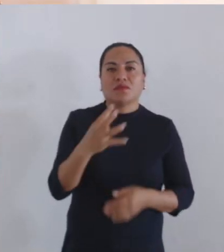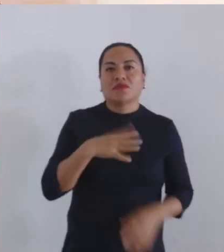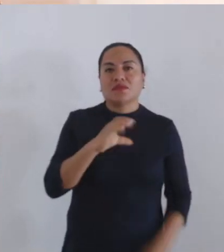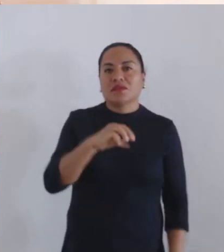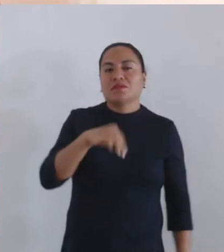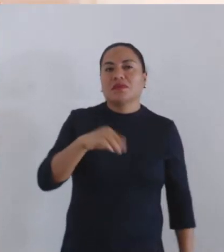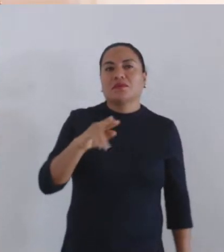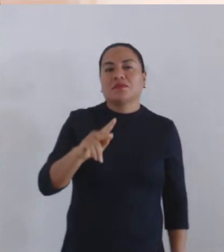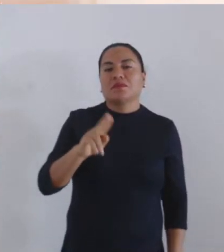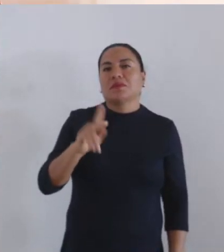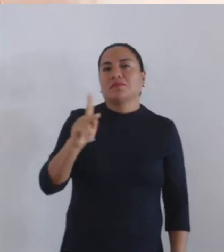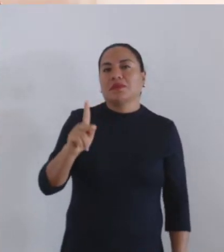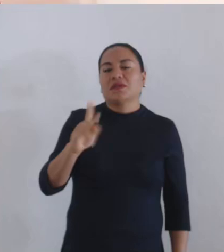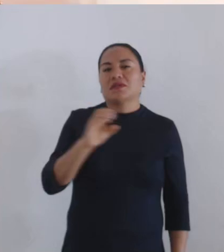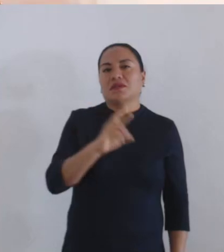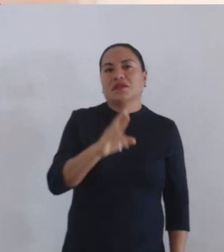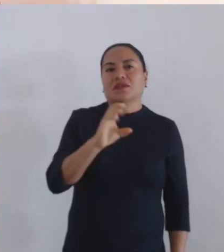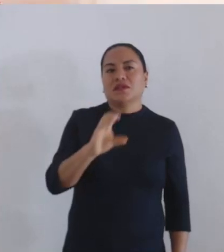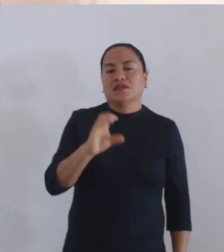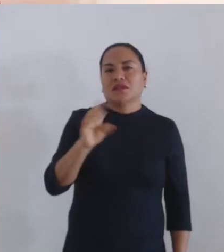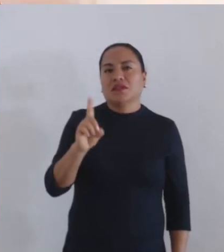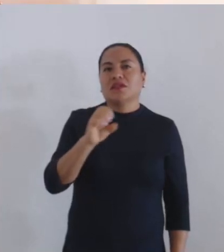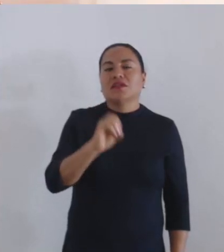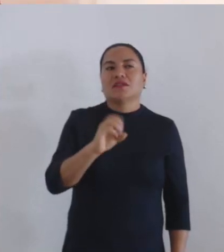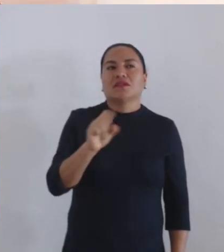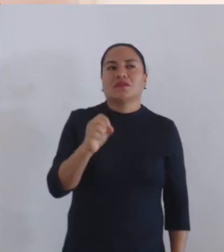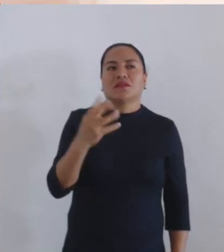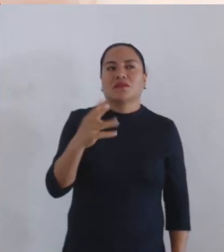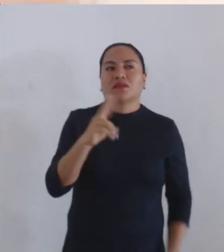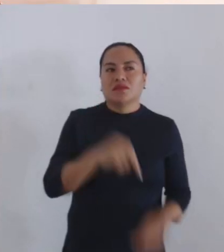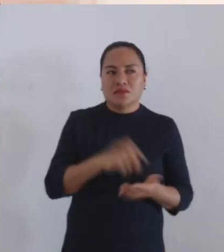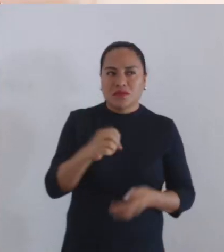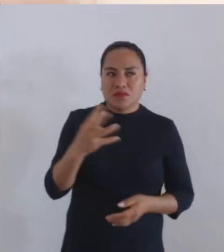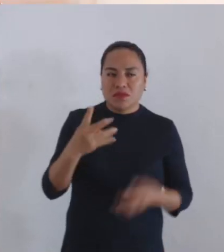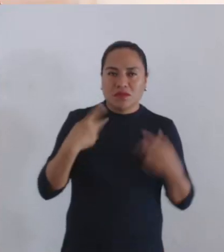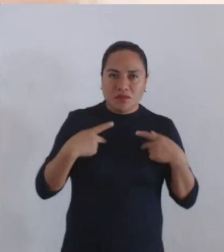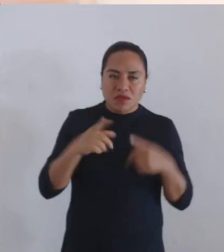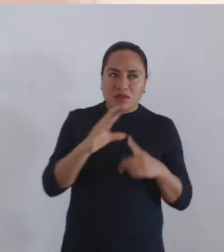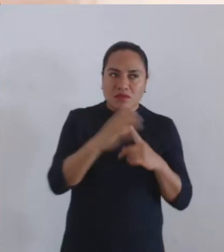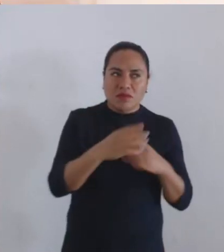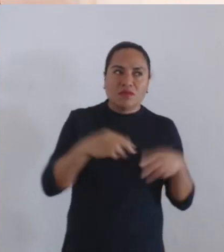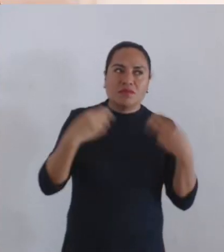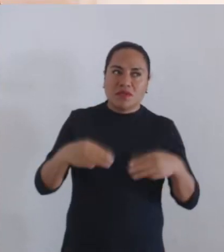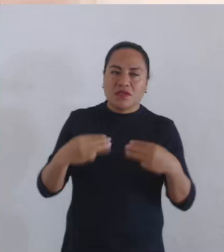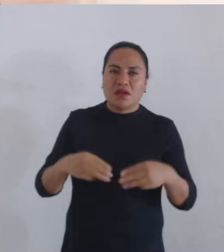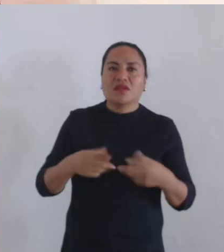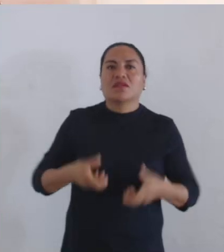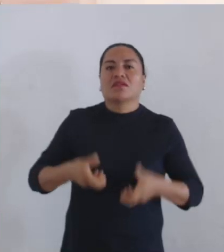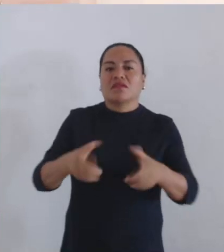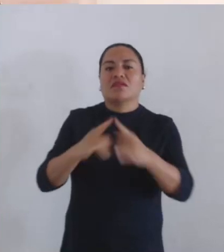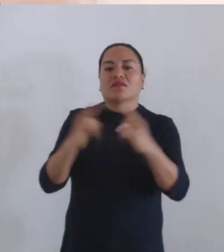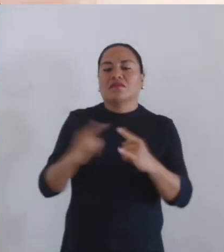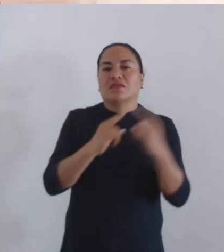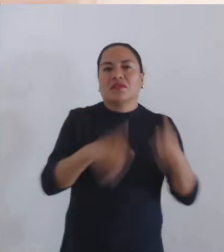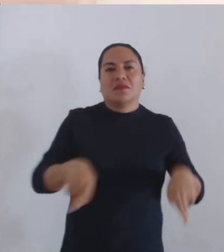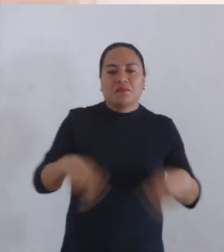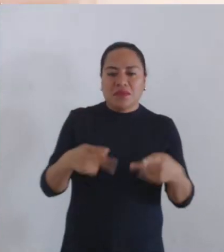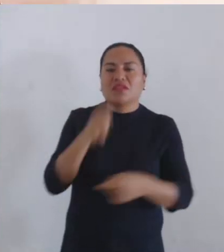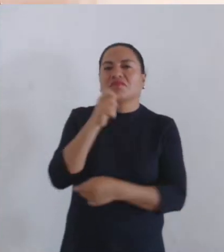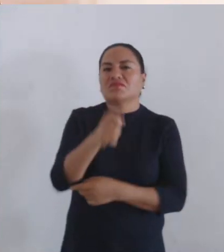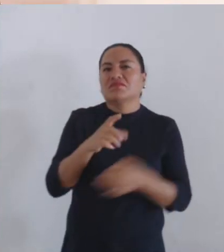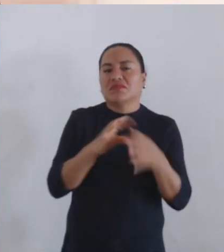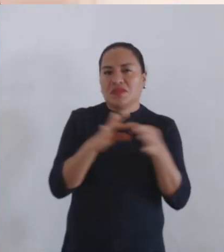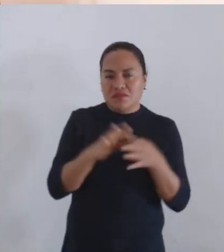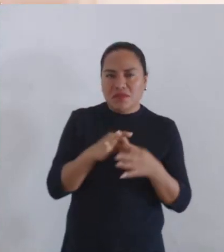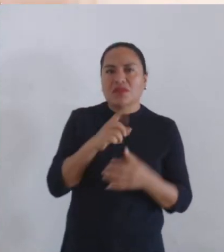CMYCVP, RCD07-2024, emitido por la Comisión de Mercados y Comercio en Vía Pública, mediante el que se